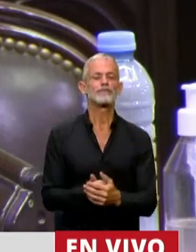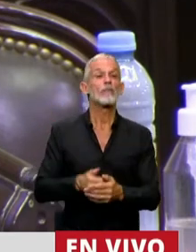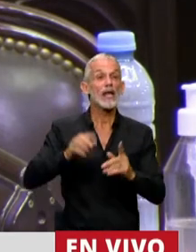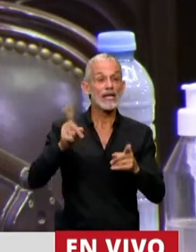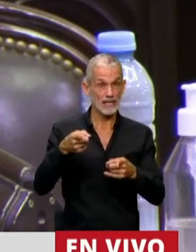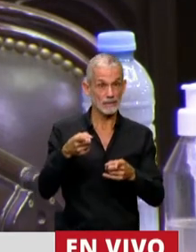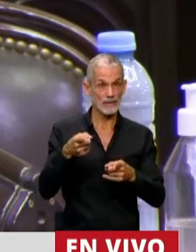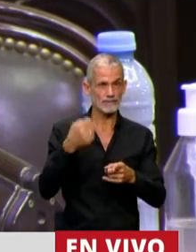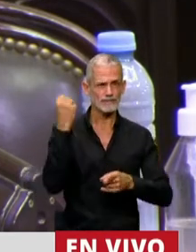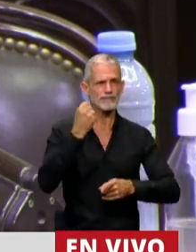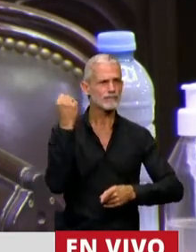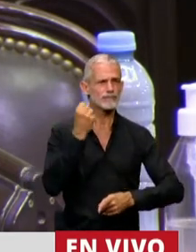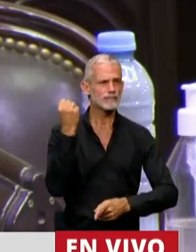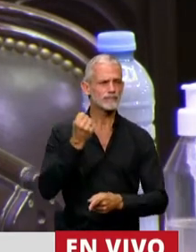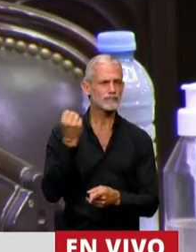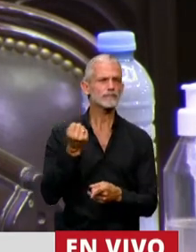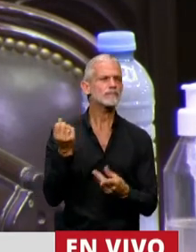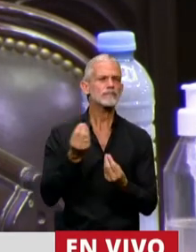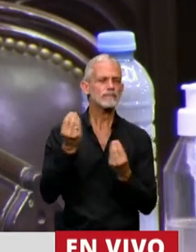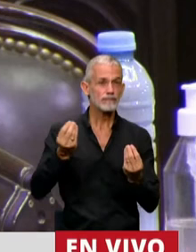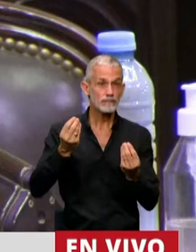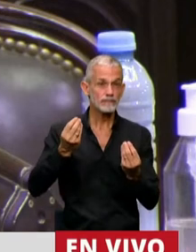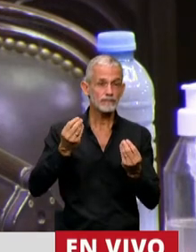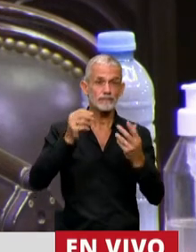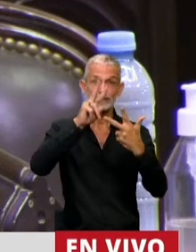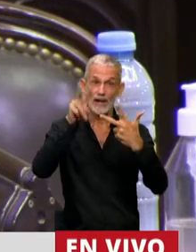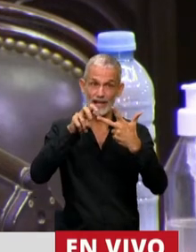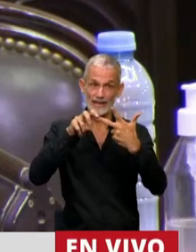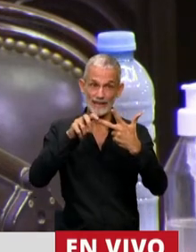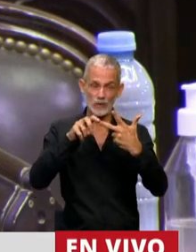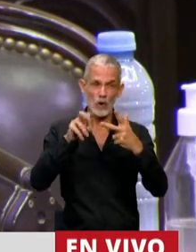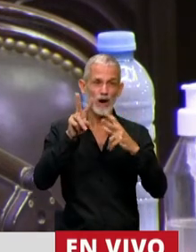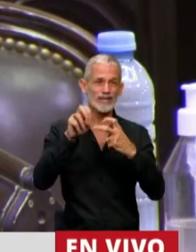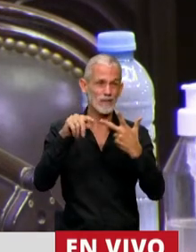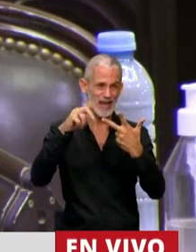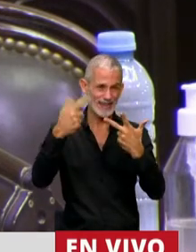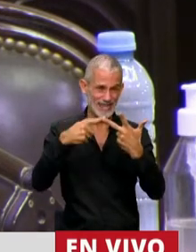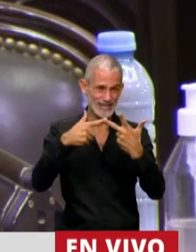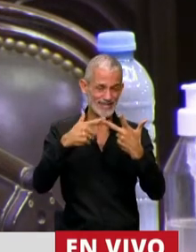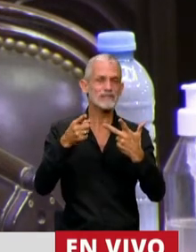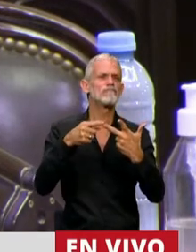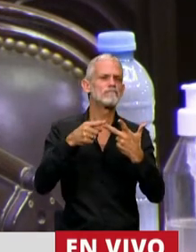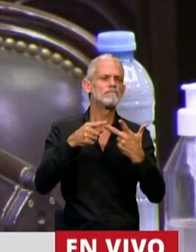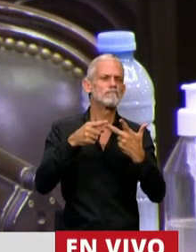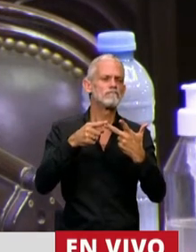es importante el título 3, que es la consolidación